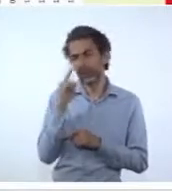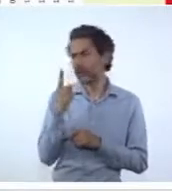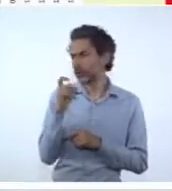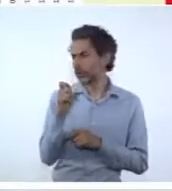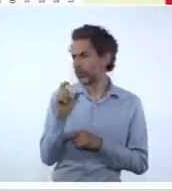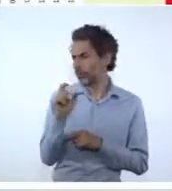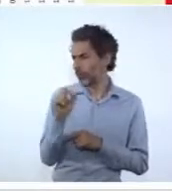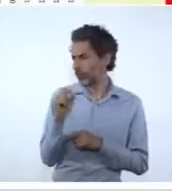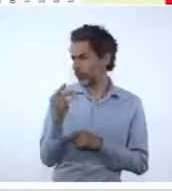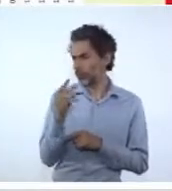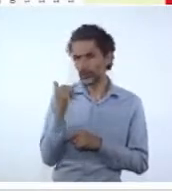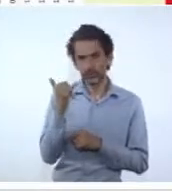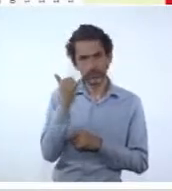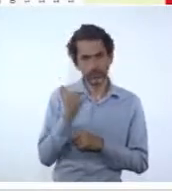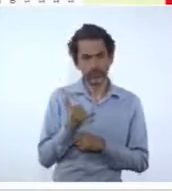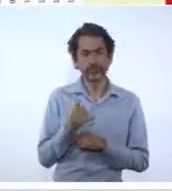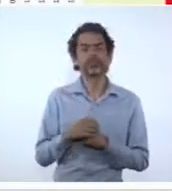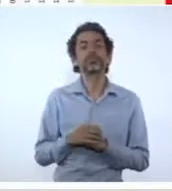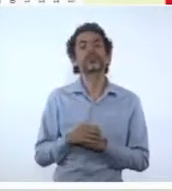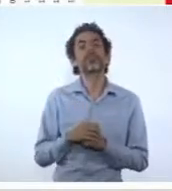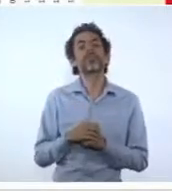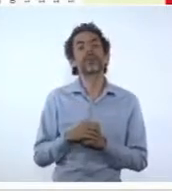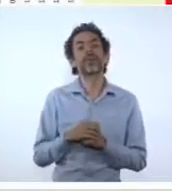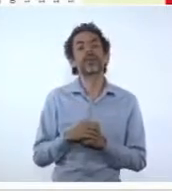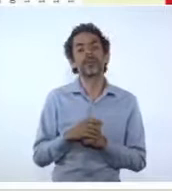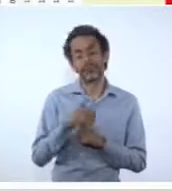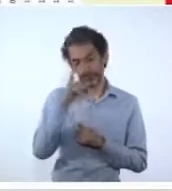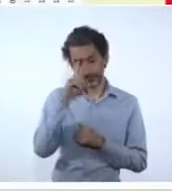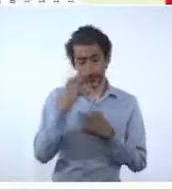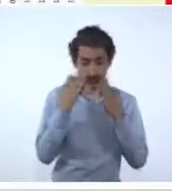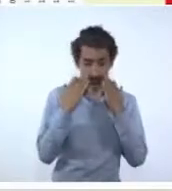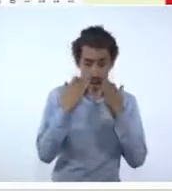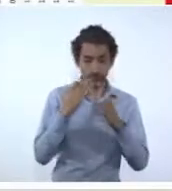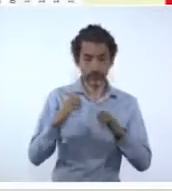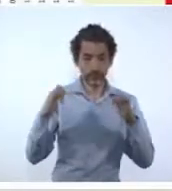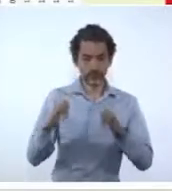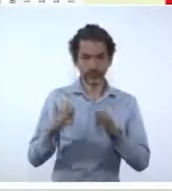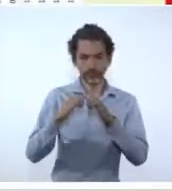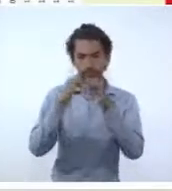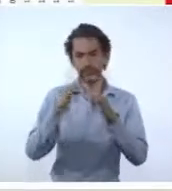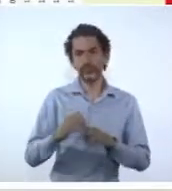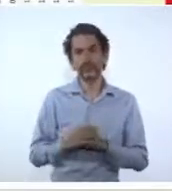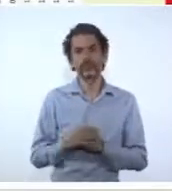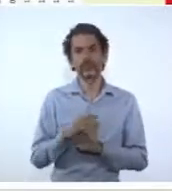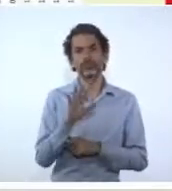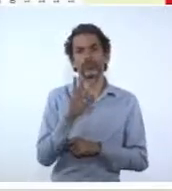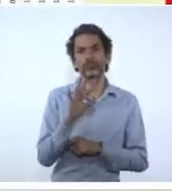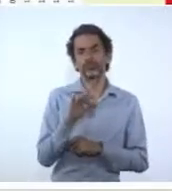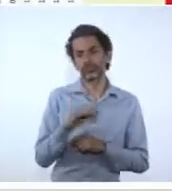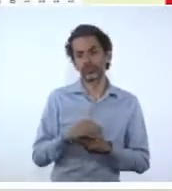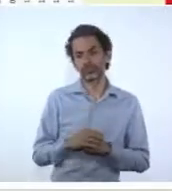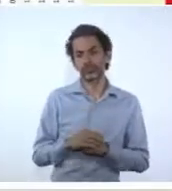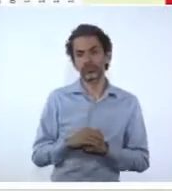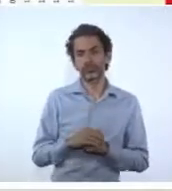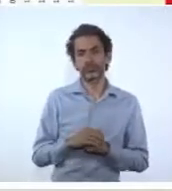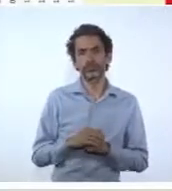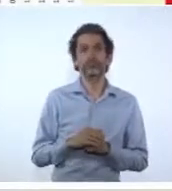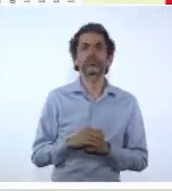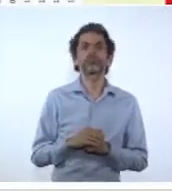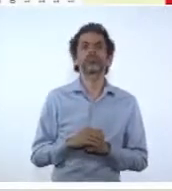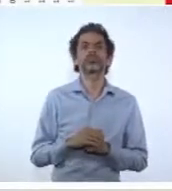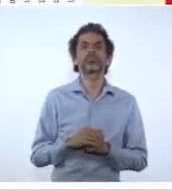122 llamadas y atención de emergencias, 40. Se tradujeron